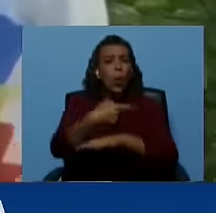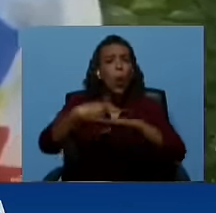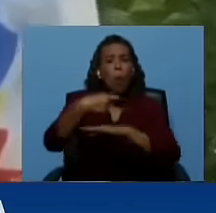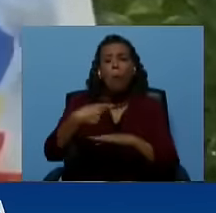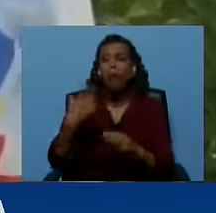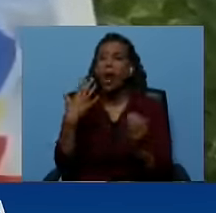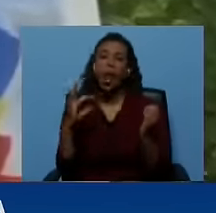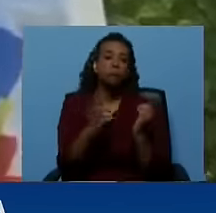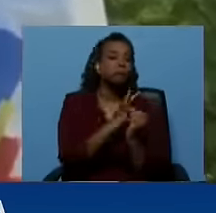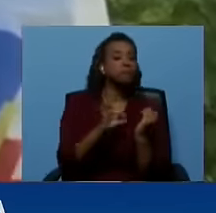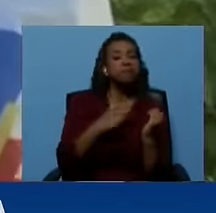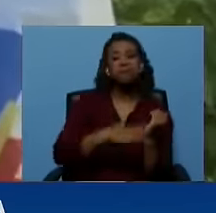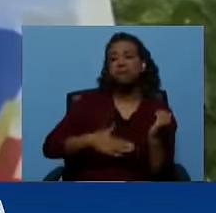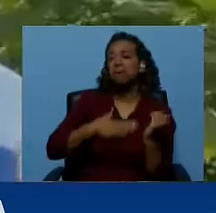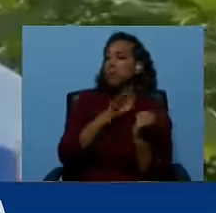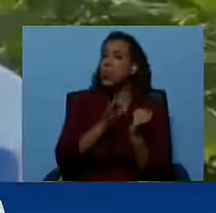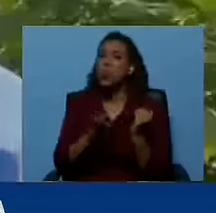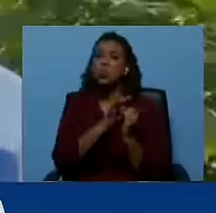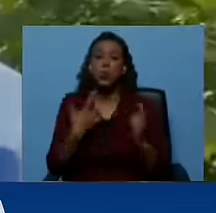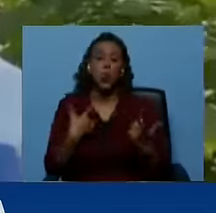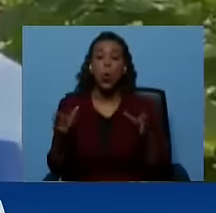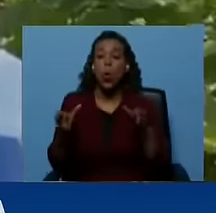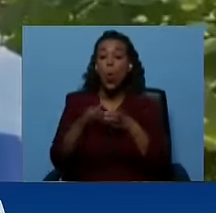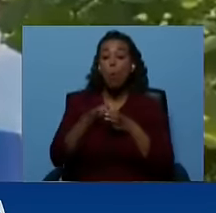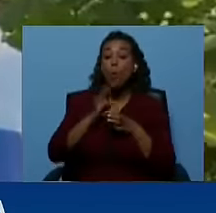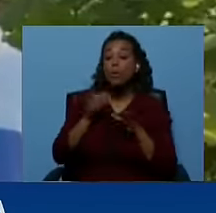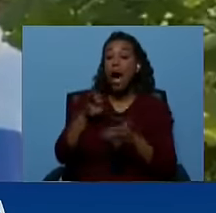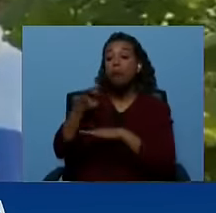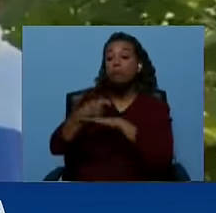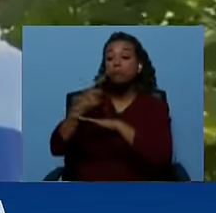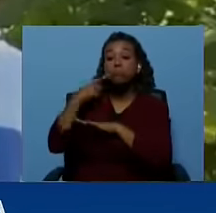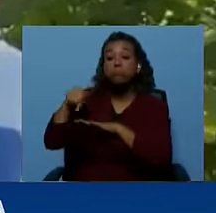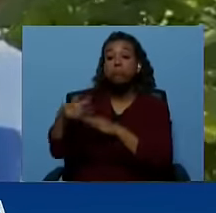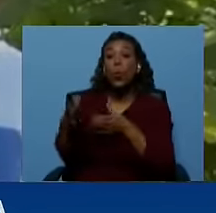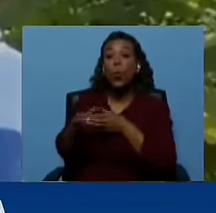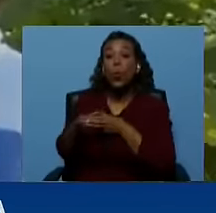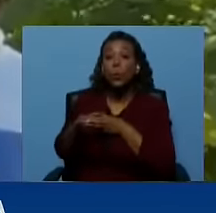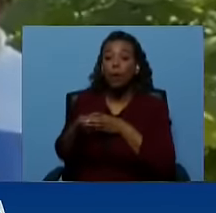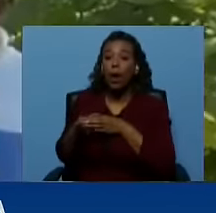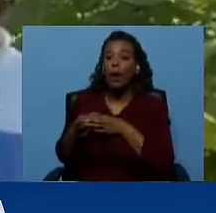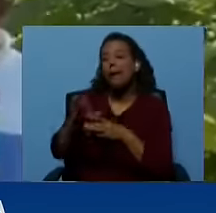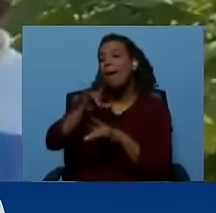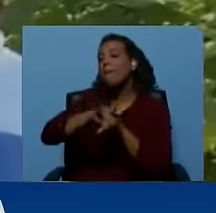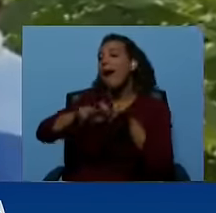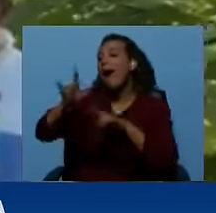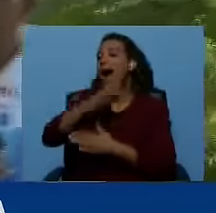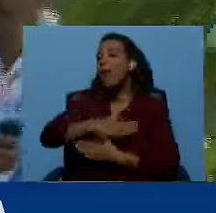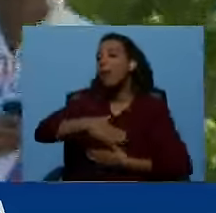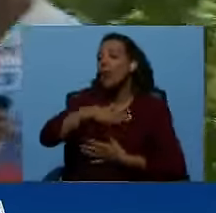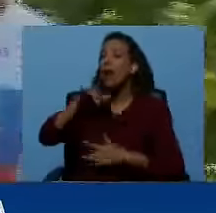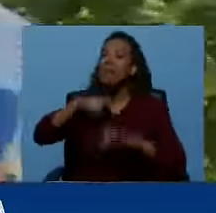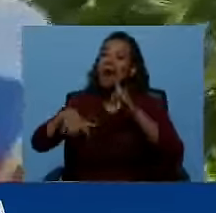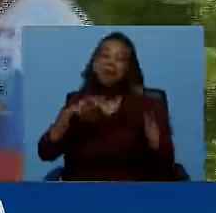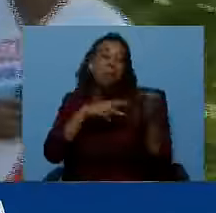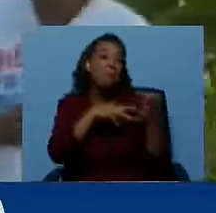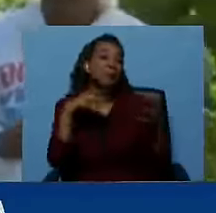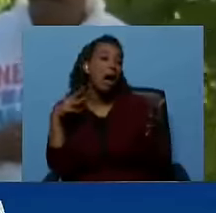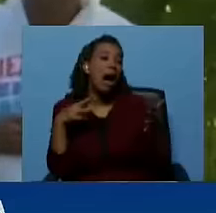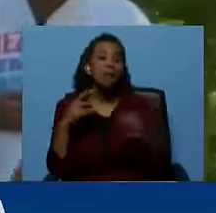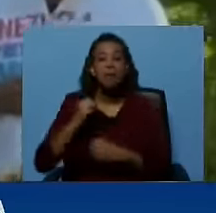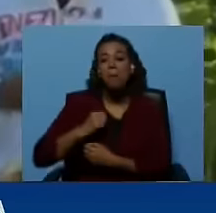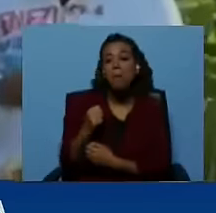burguesía que ellos gobiernan para pequeños grupos por arriba y se la pasan es viajando dónde se la pasan en Miami en